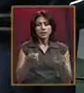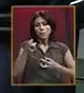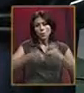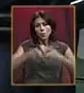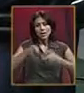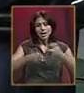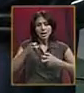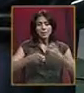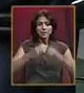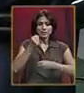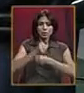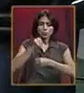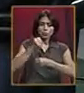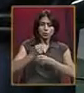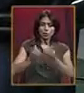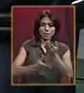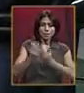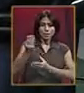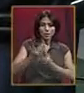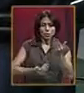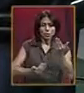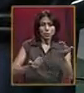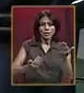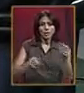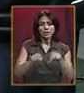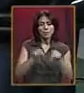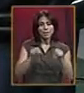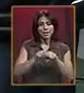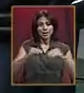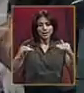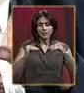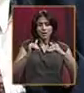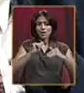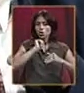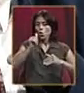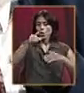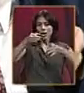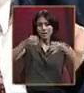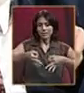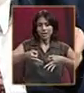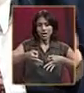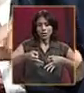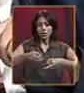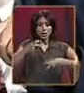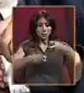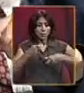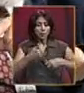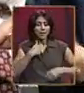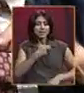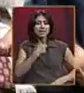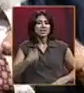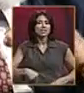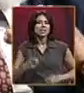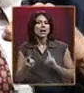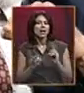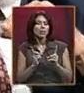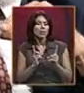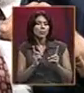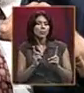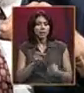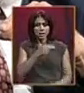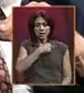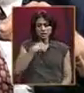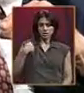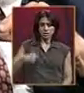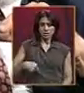problemas de mano de obra, incluso a nivel no calificado. Y el problema que China tiene es que del norte de